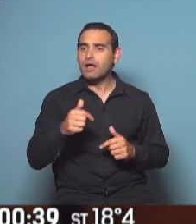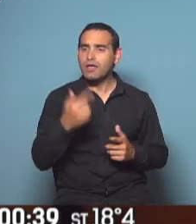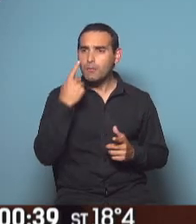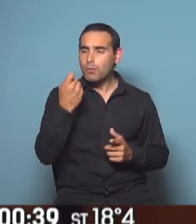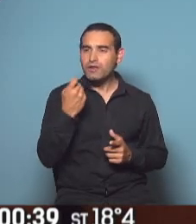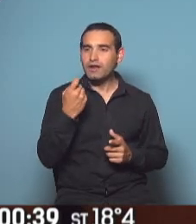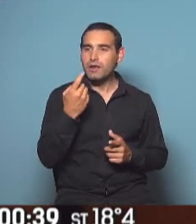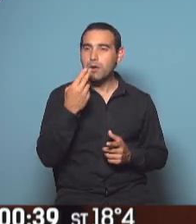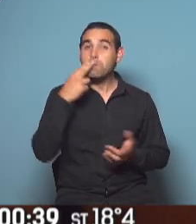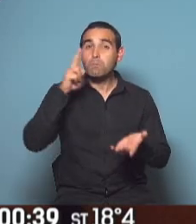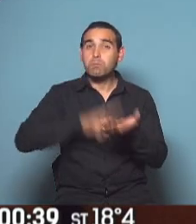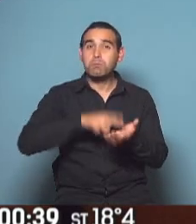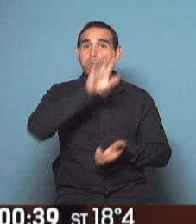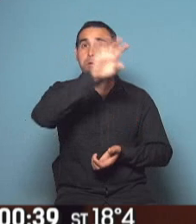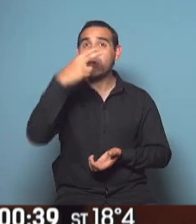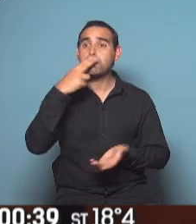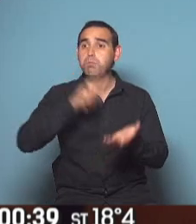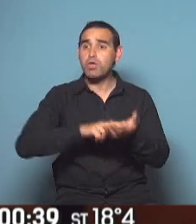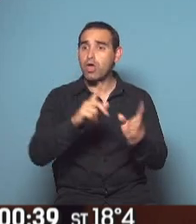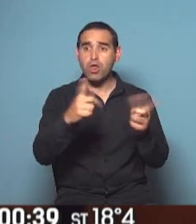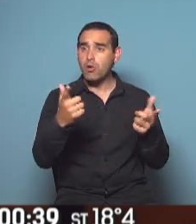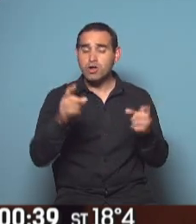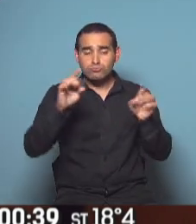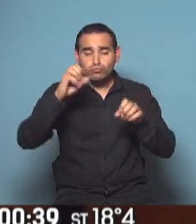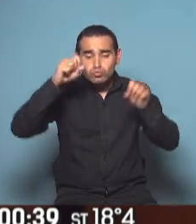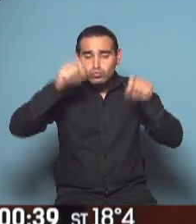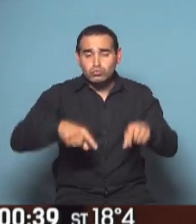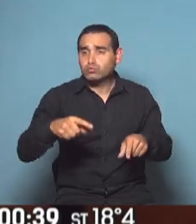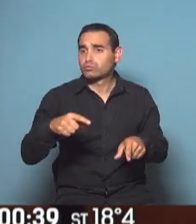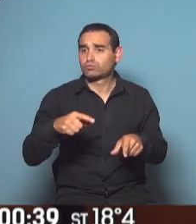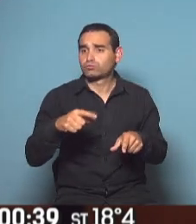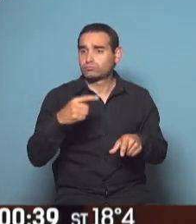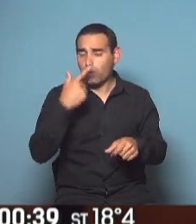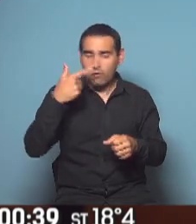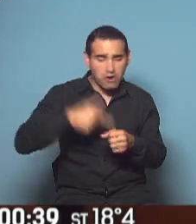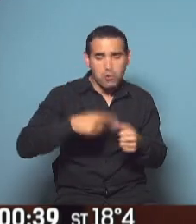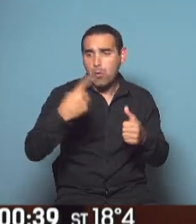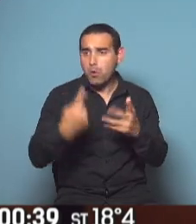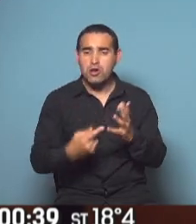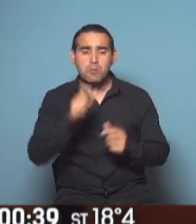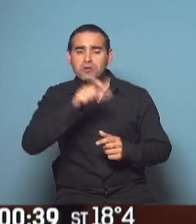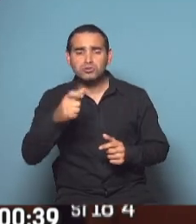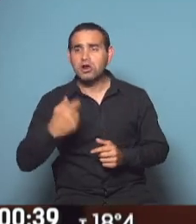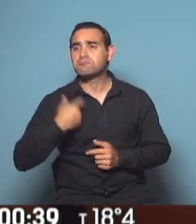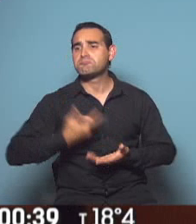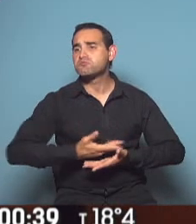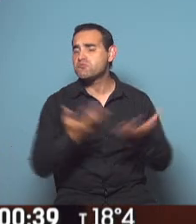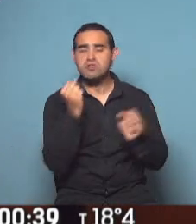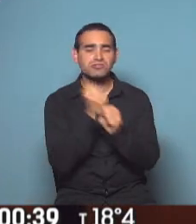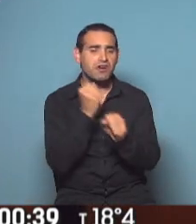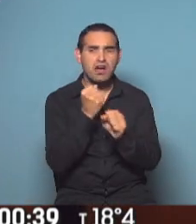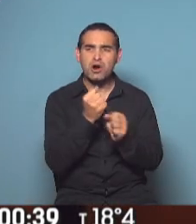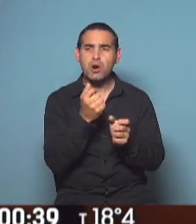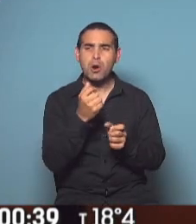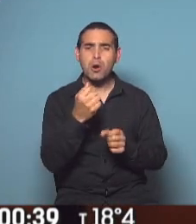impuestos provinciales y el gobierno vive de recursos nacionales que llegan. Y la gente vive de empleo público, planes sociales, muy poca actividad